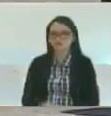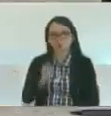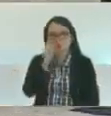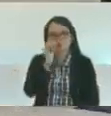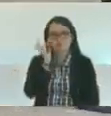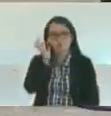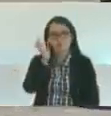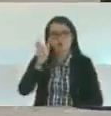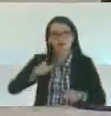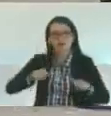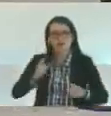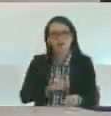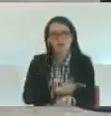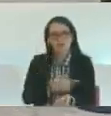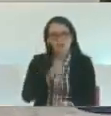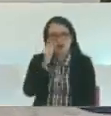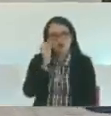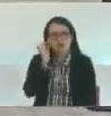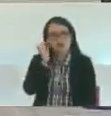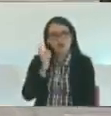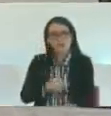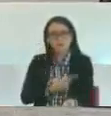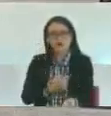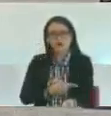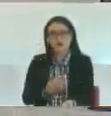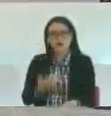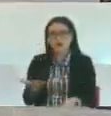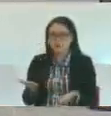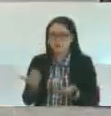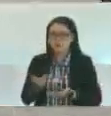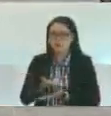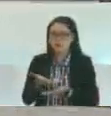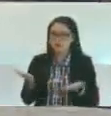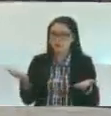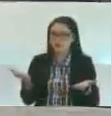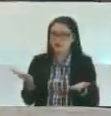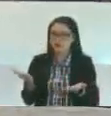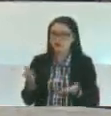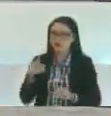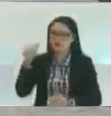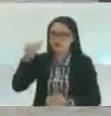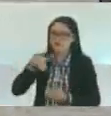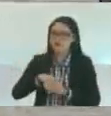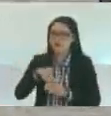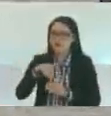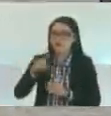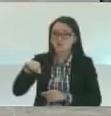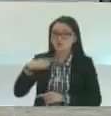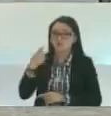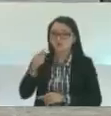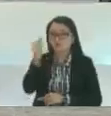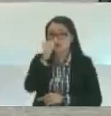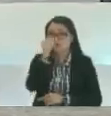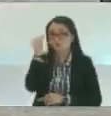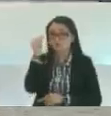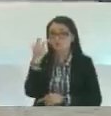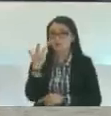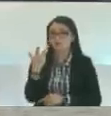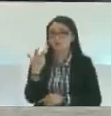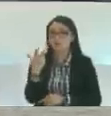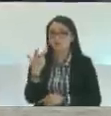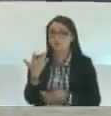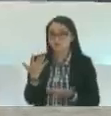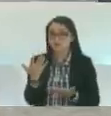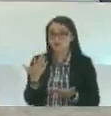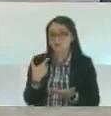compañeras, hermanos y hermanas, vengo a pedir de ustedes su voto el próximo domingo para que me